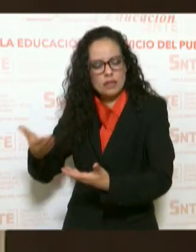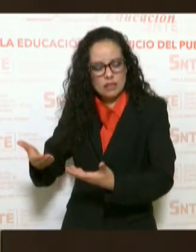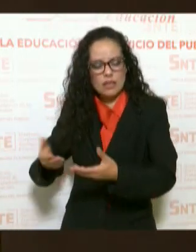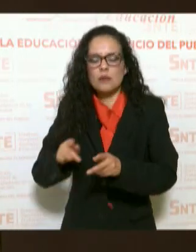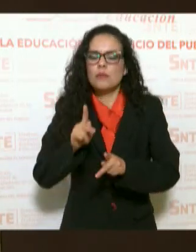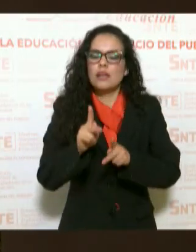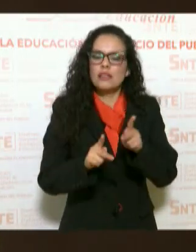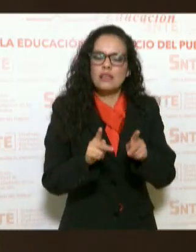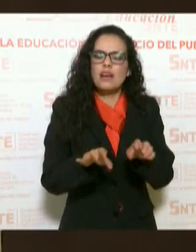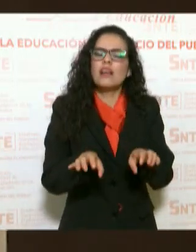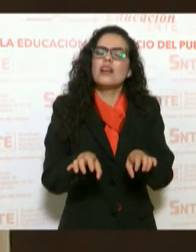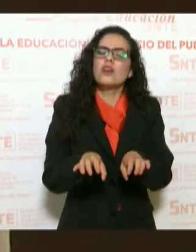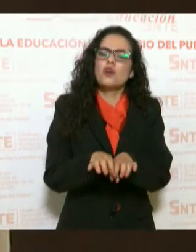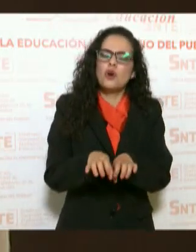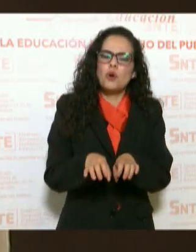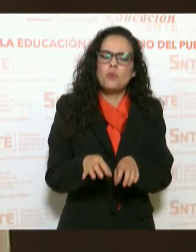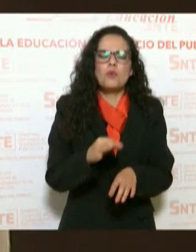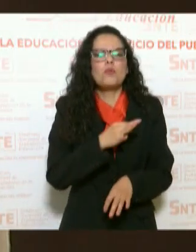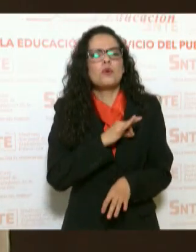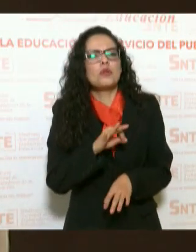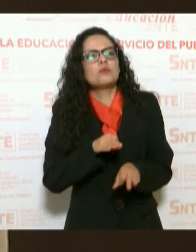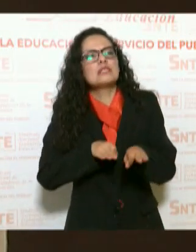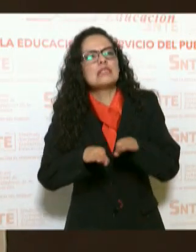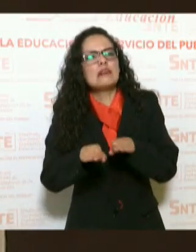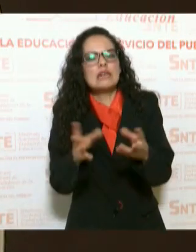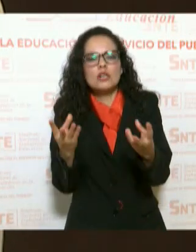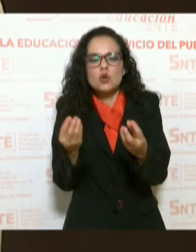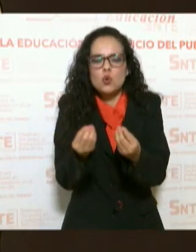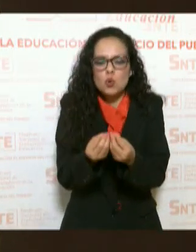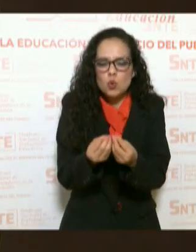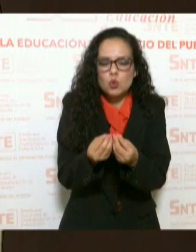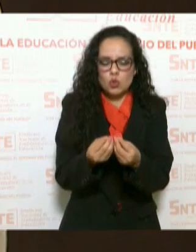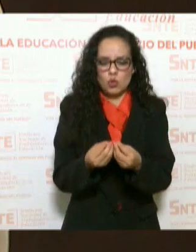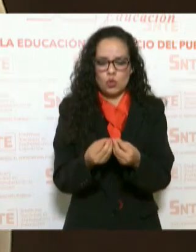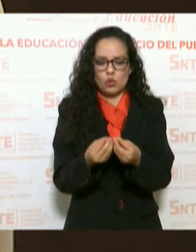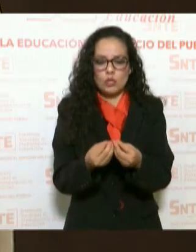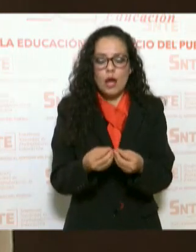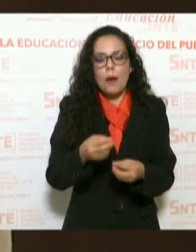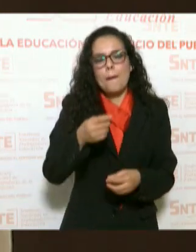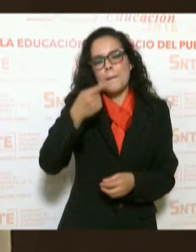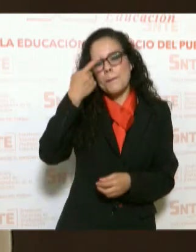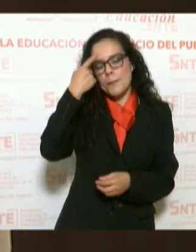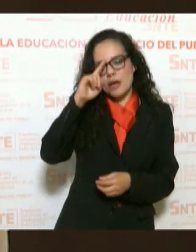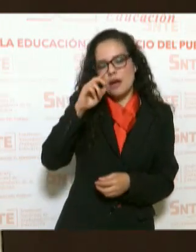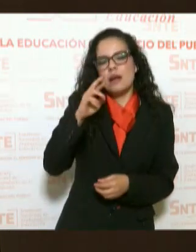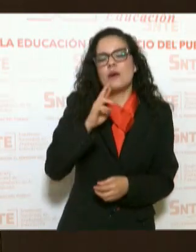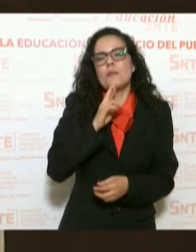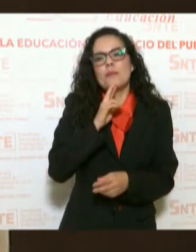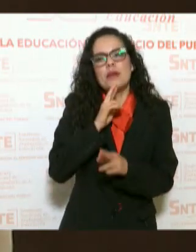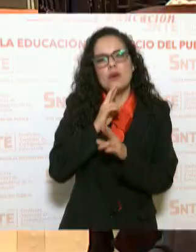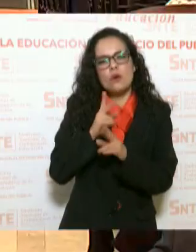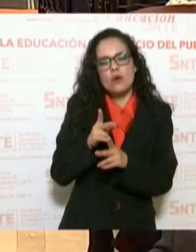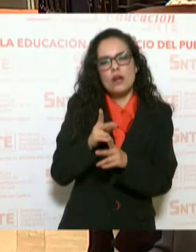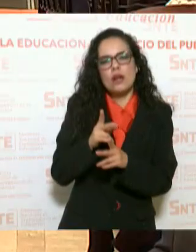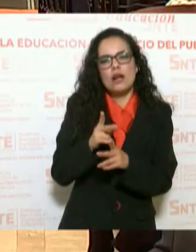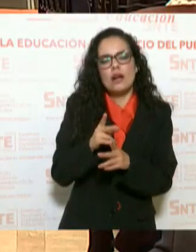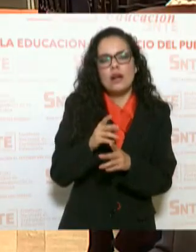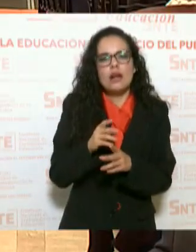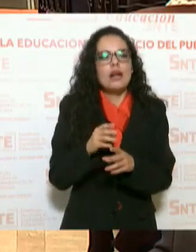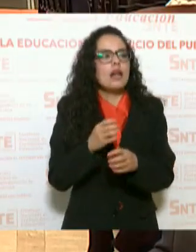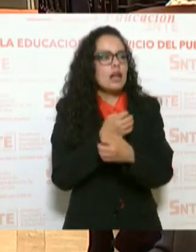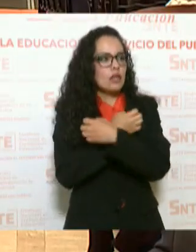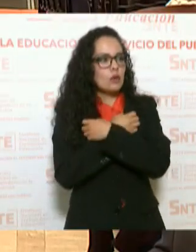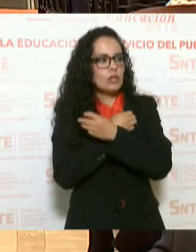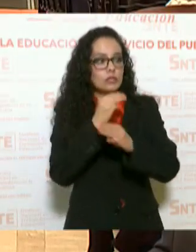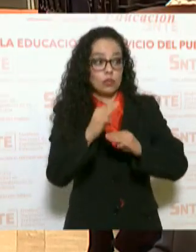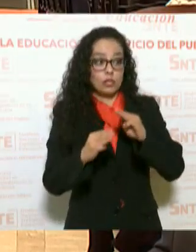hacia adelante de manera colectiva para mejorar la situación global. Y tenemos este